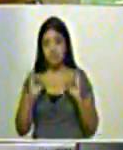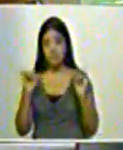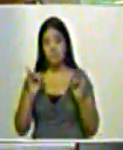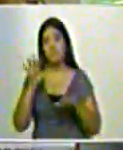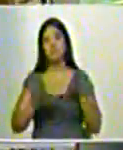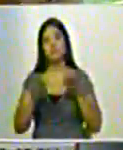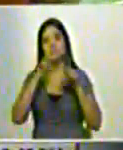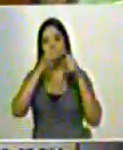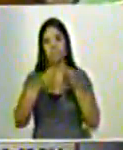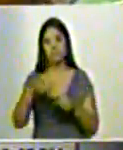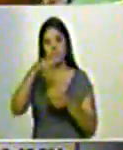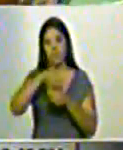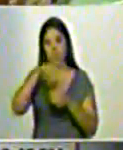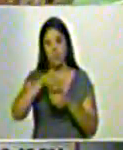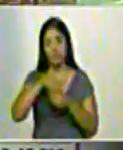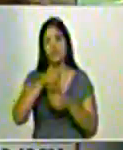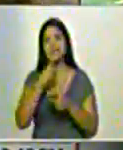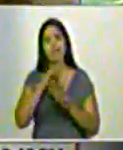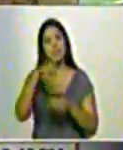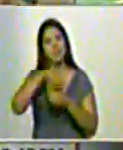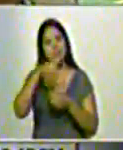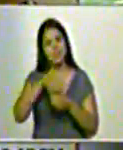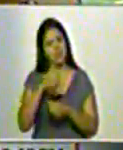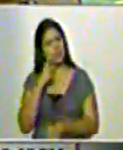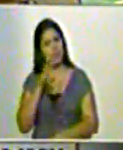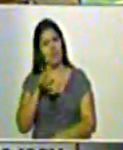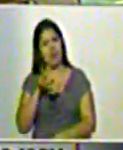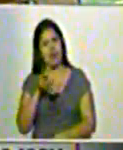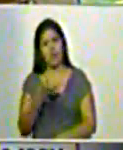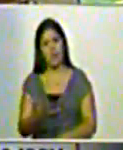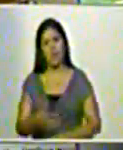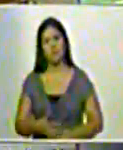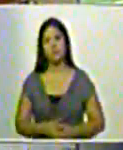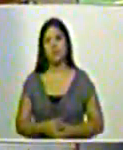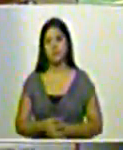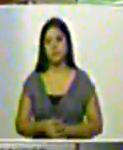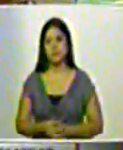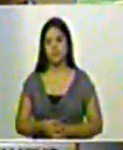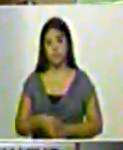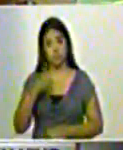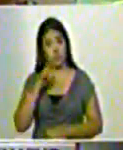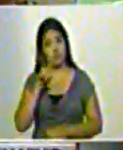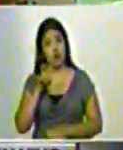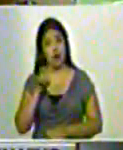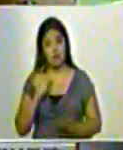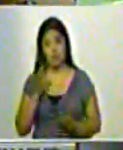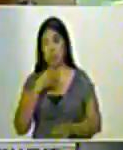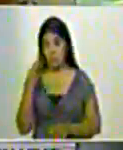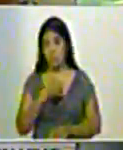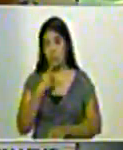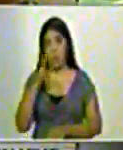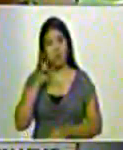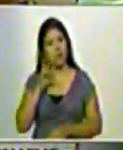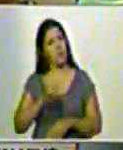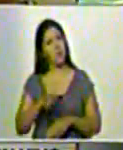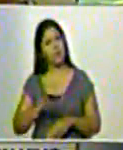la cantidad de votos. Ahora, los resultados allí son muy extraños. Muy extraños, lo digo con toda la razón, porque son